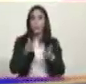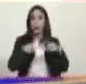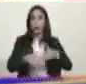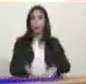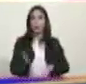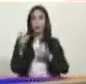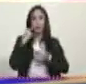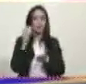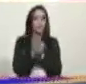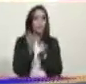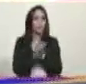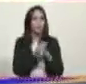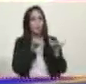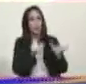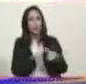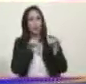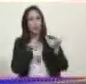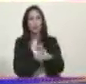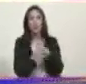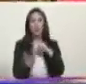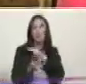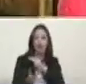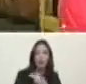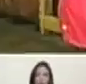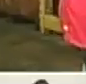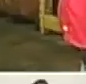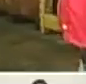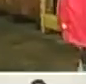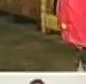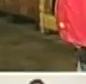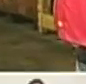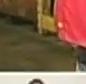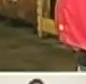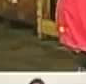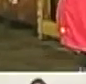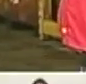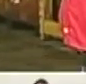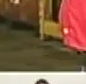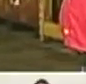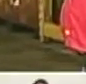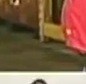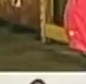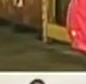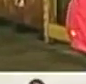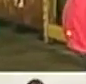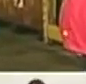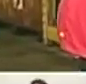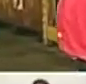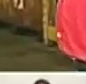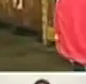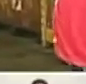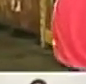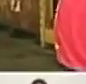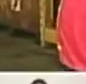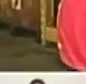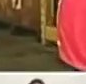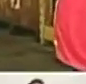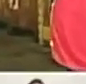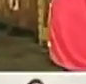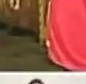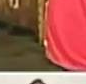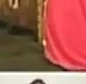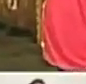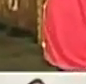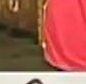dependió siempre de la tecnología, del conocimiento y de la mano de obra extranjera, de Francia, de